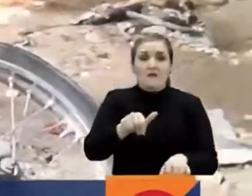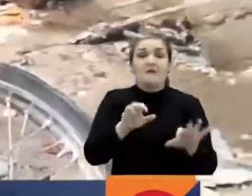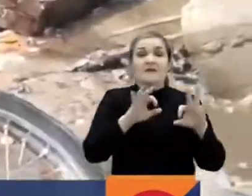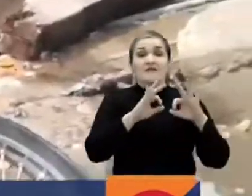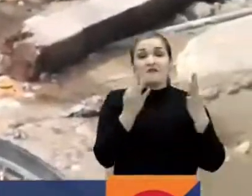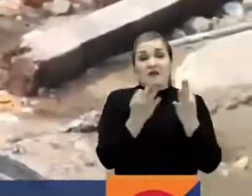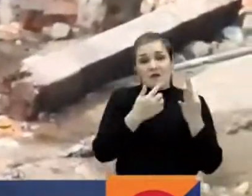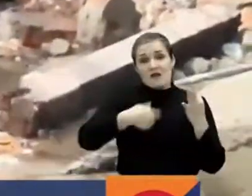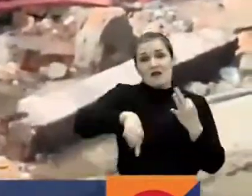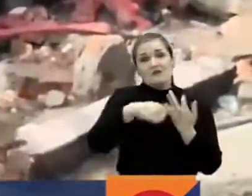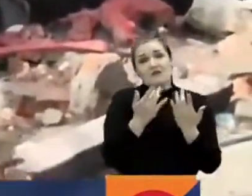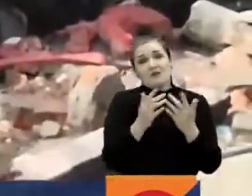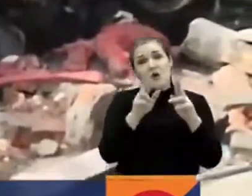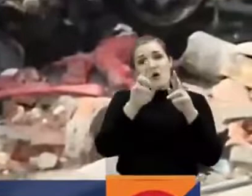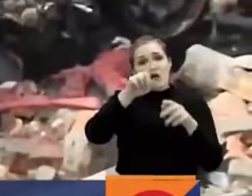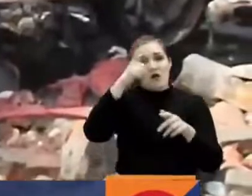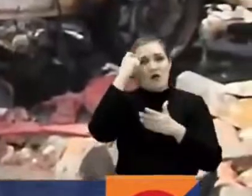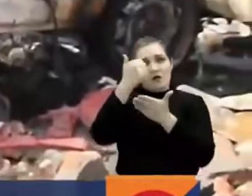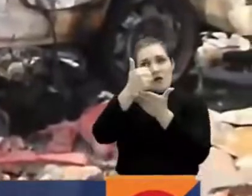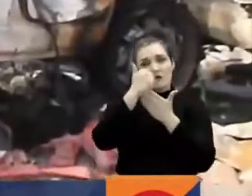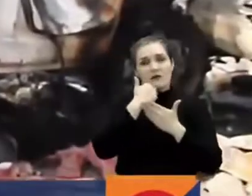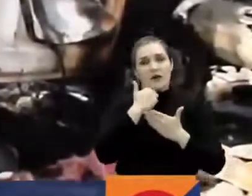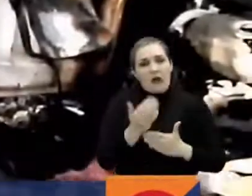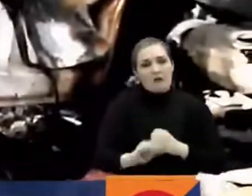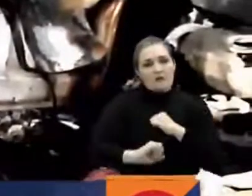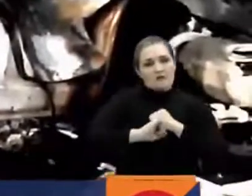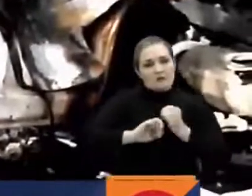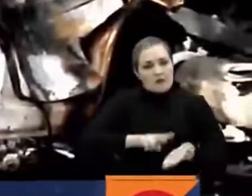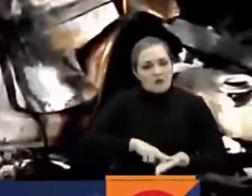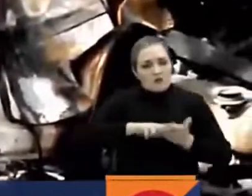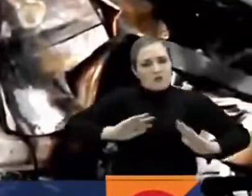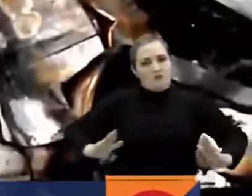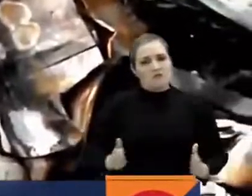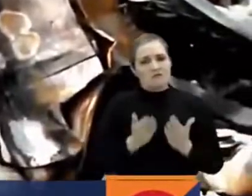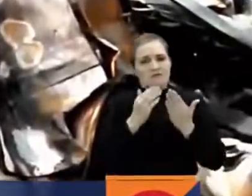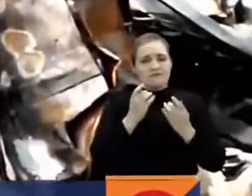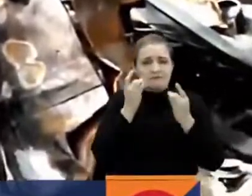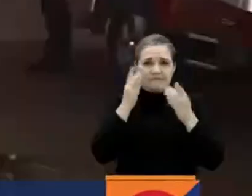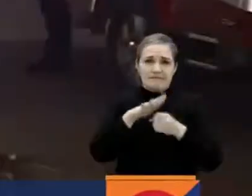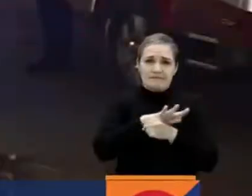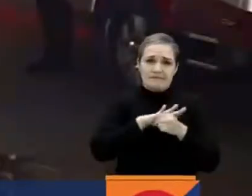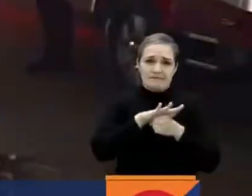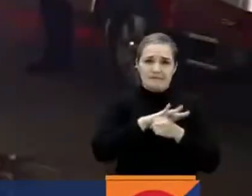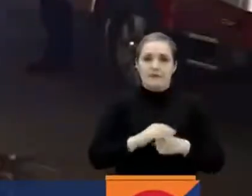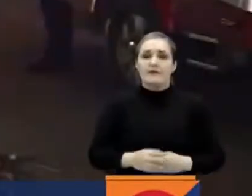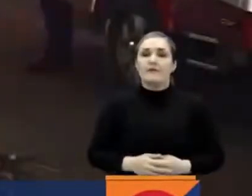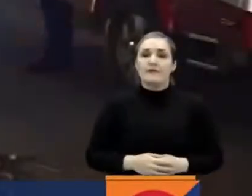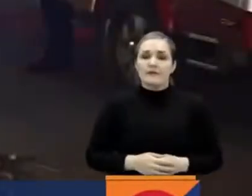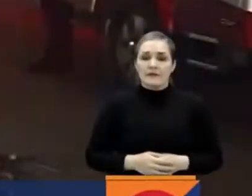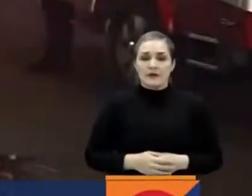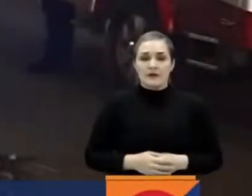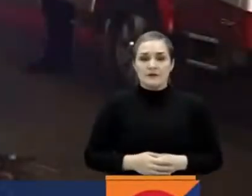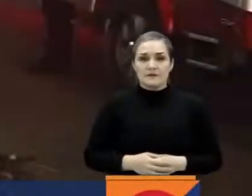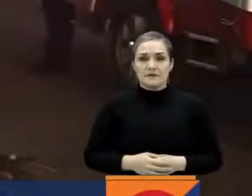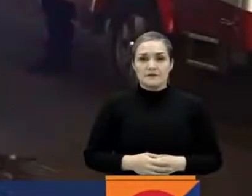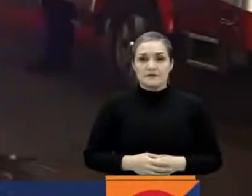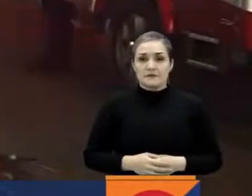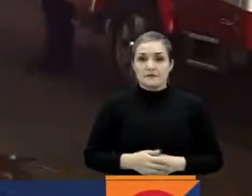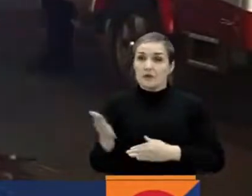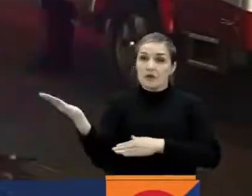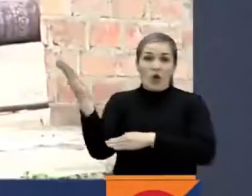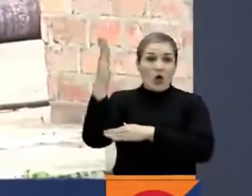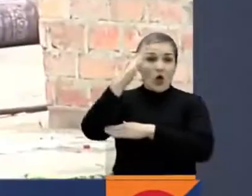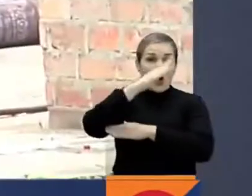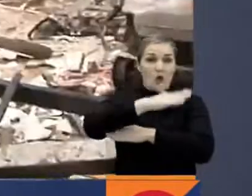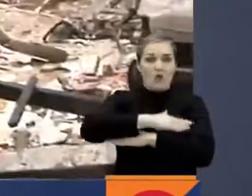gobierno nacional les dé una mano y les ayude a superar la tragedia. Durante todo el día el lugar ha